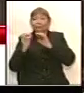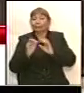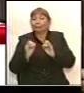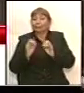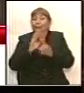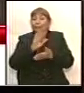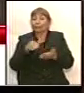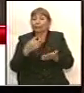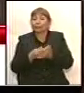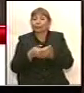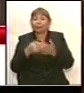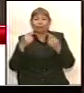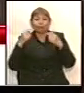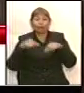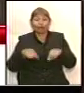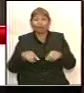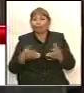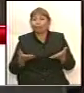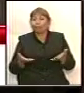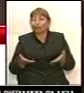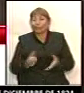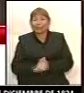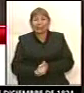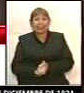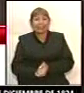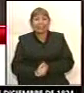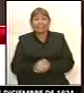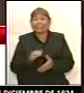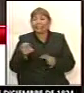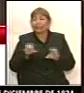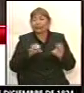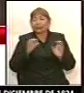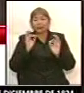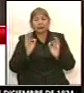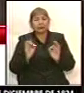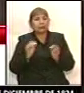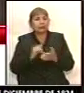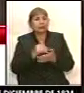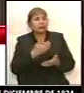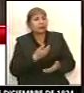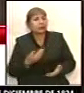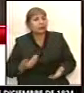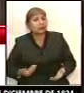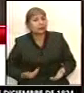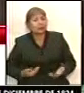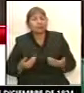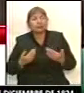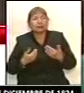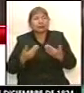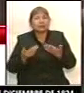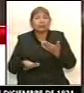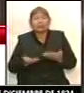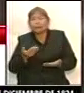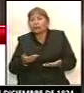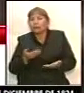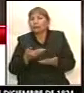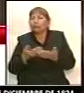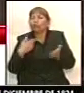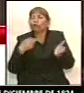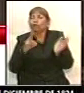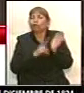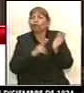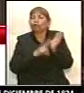cultivos perdidos. Es una población vulnerable que siente la ausencia del completo del Estado, Si bien en algunos casos cuentan con seguros